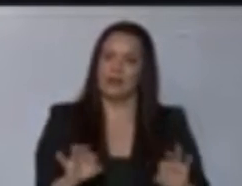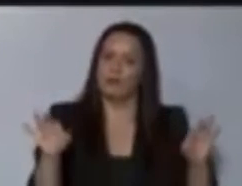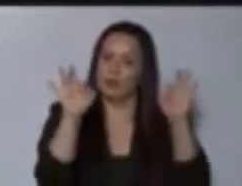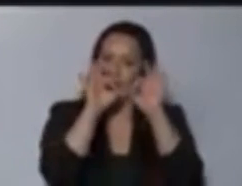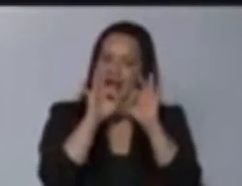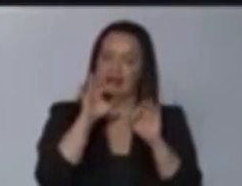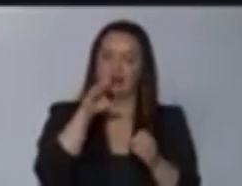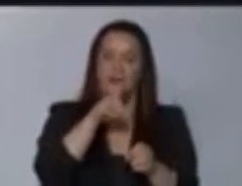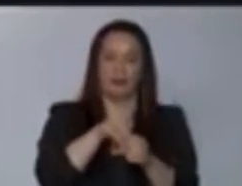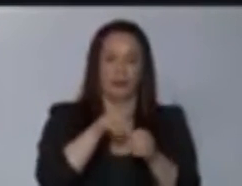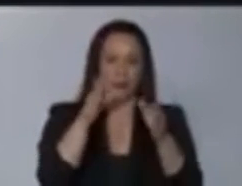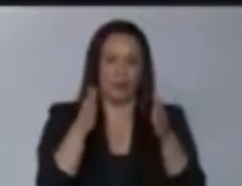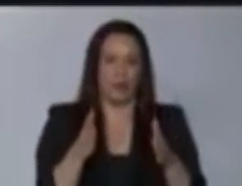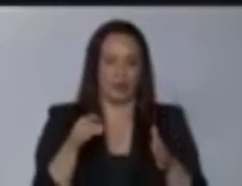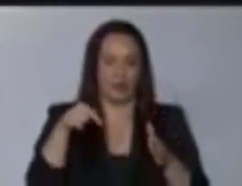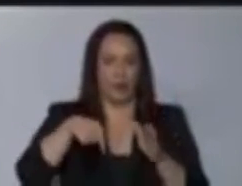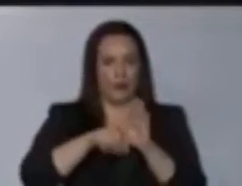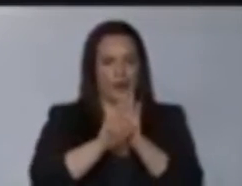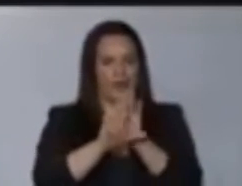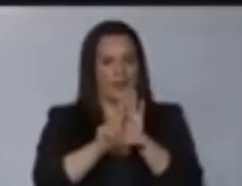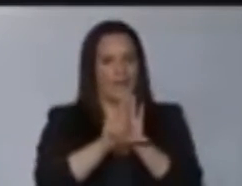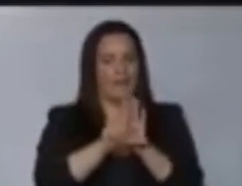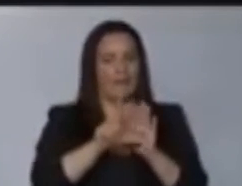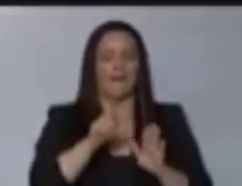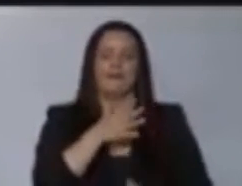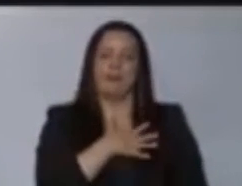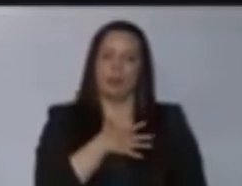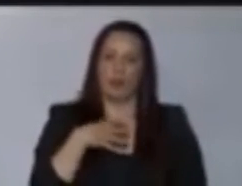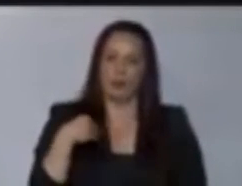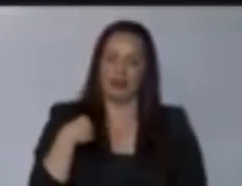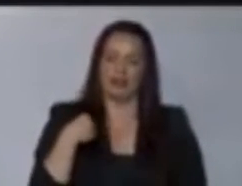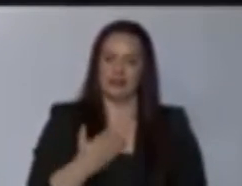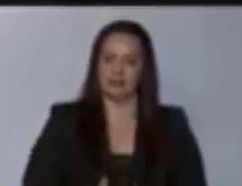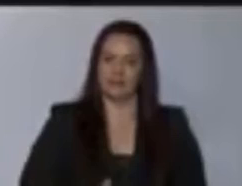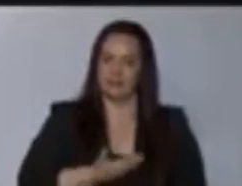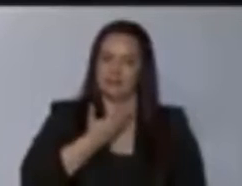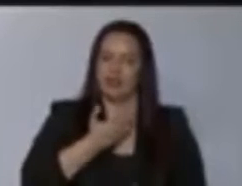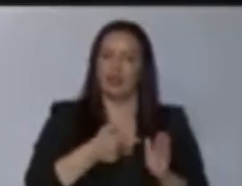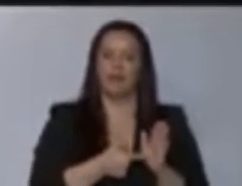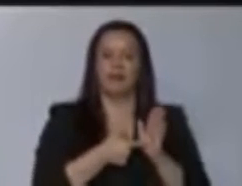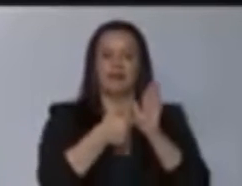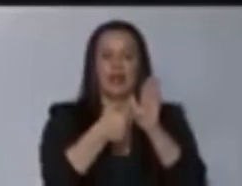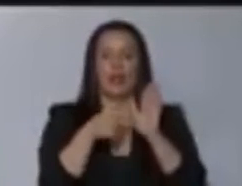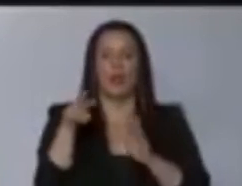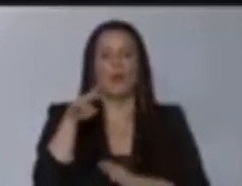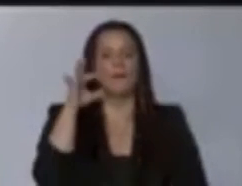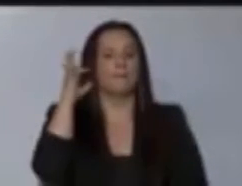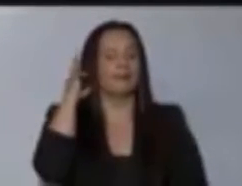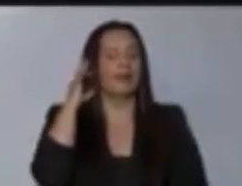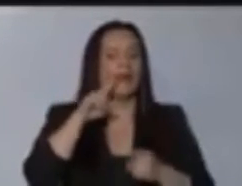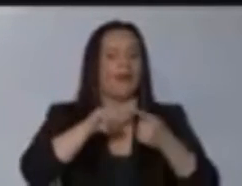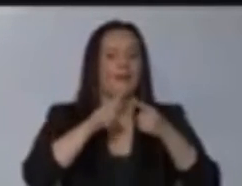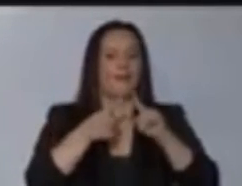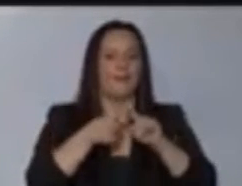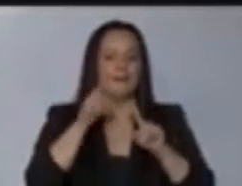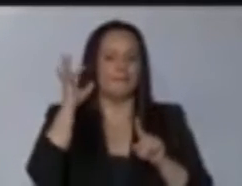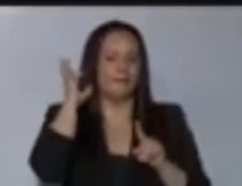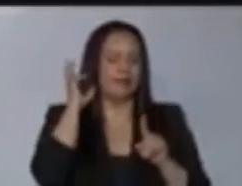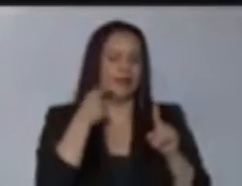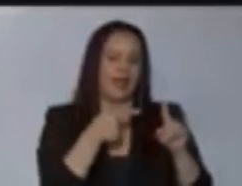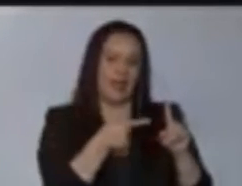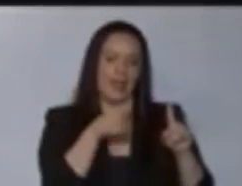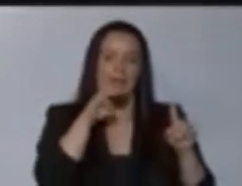este congreso me complace y me enorgullece presentarles también a mi compañera y amiga diputada